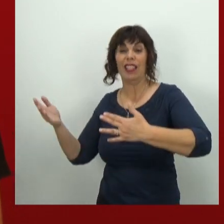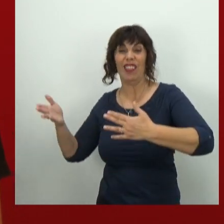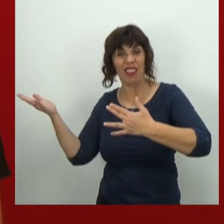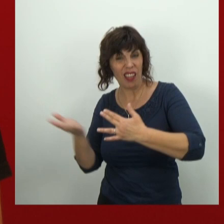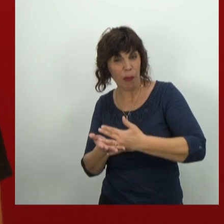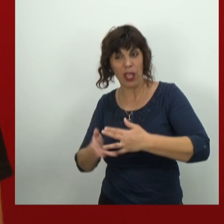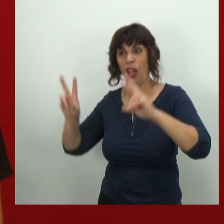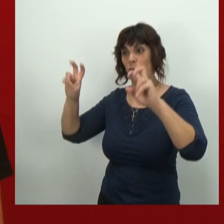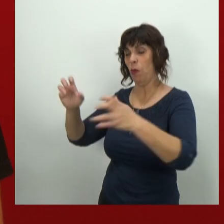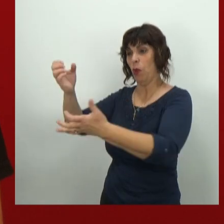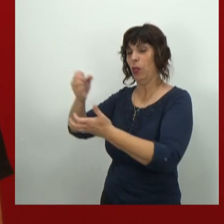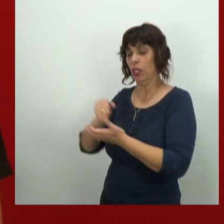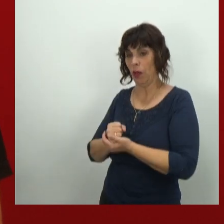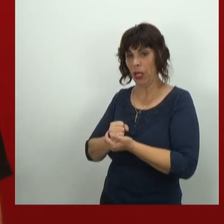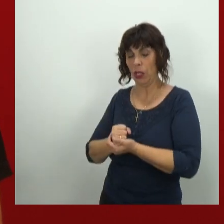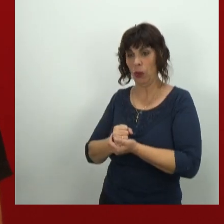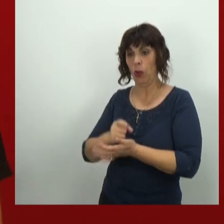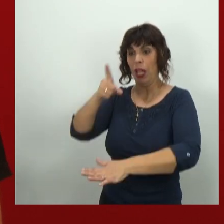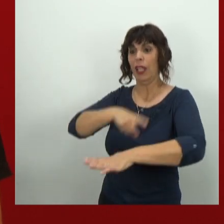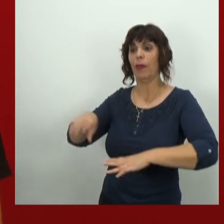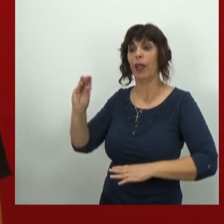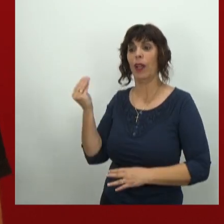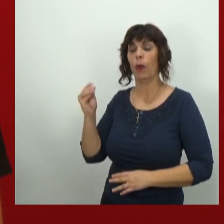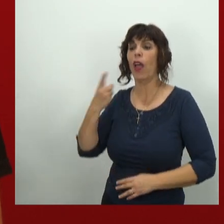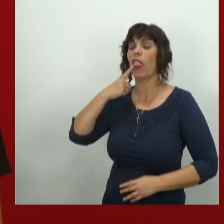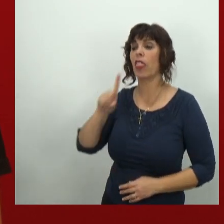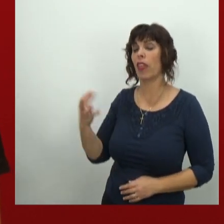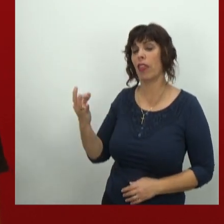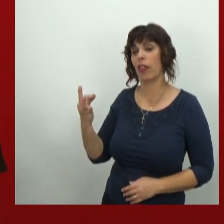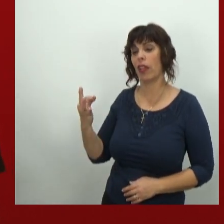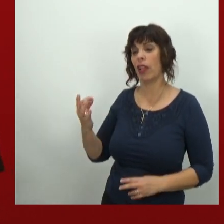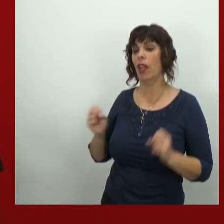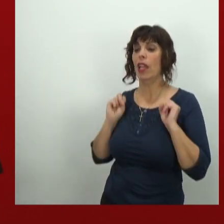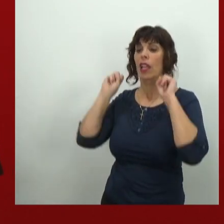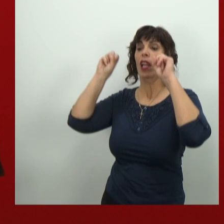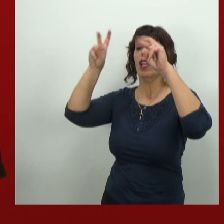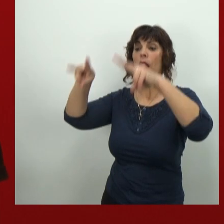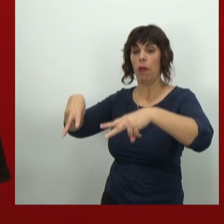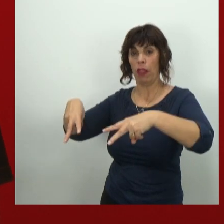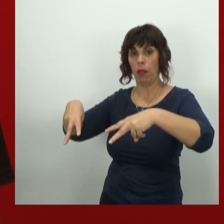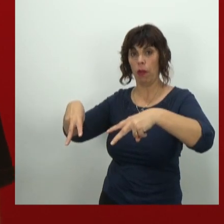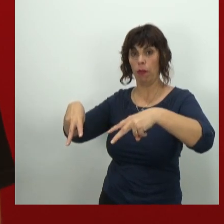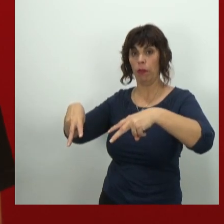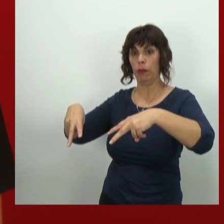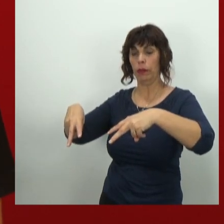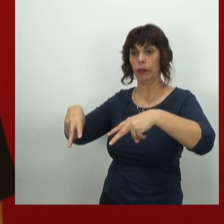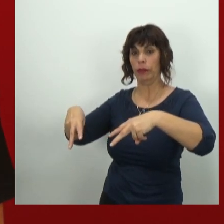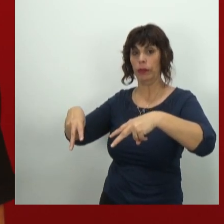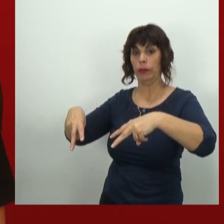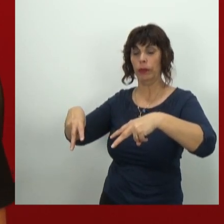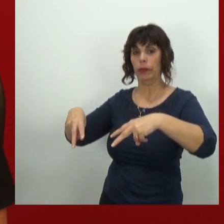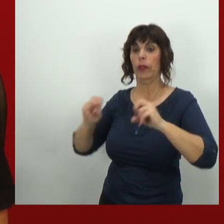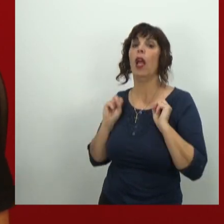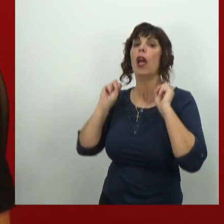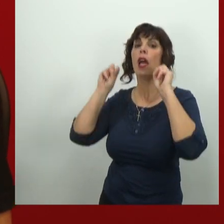1, donde la Biblia dice que en el principio, en